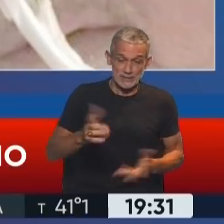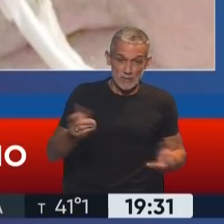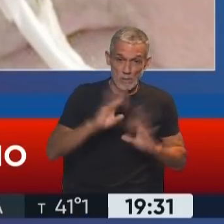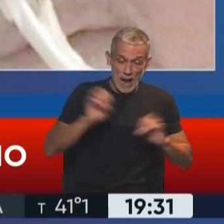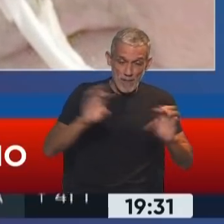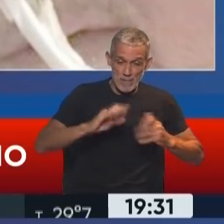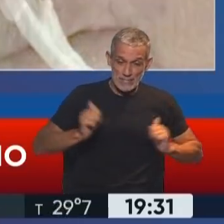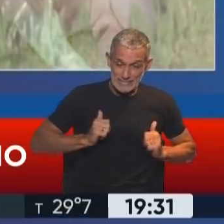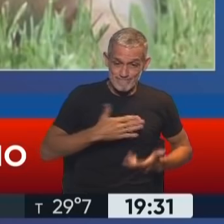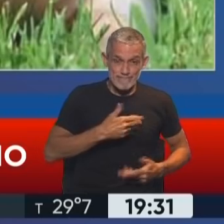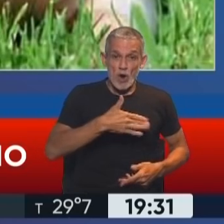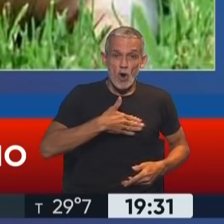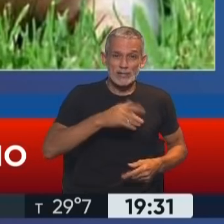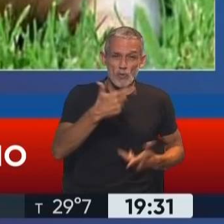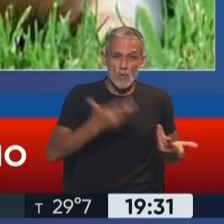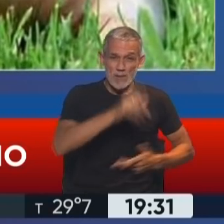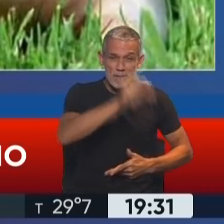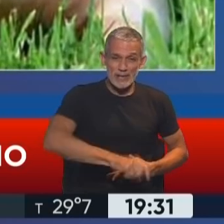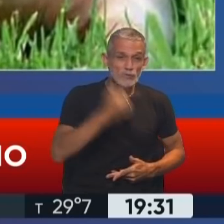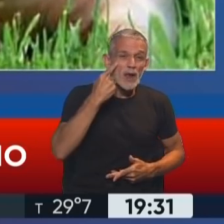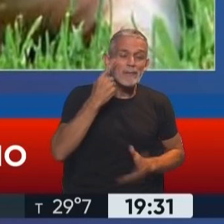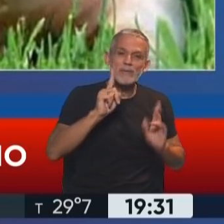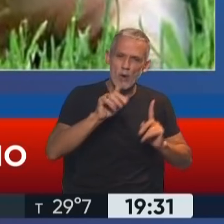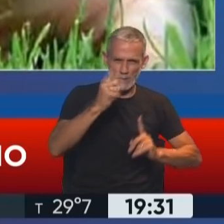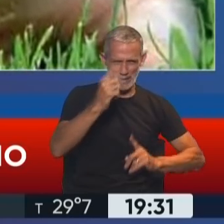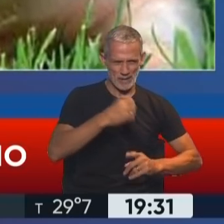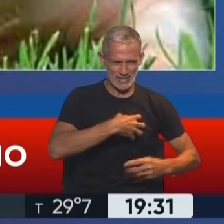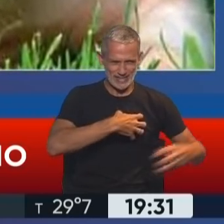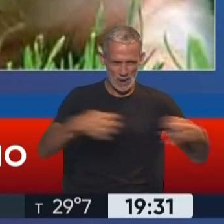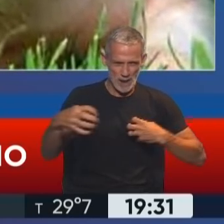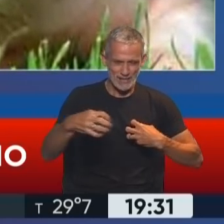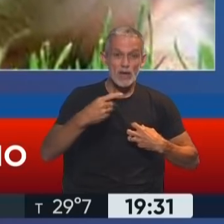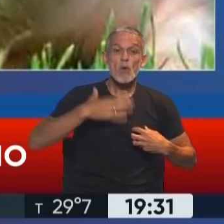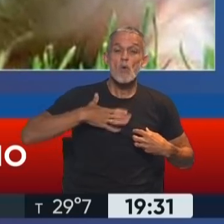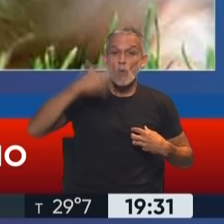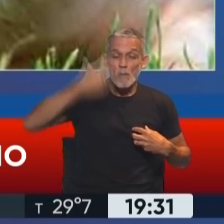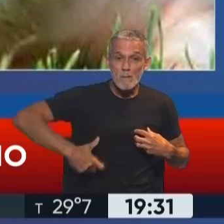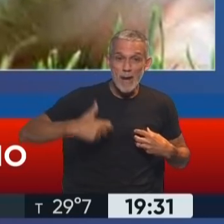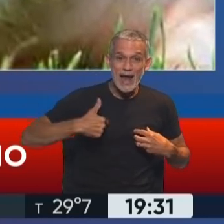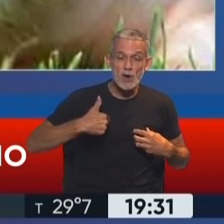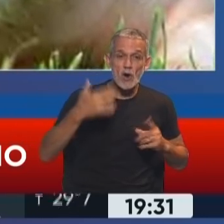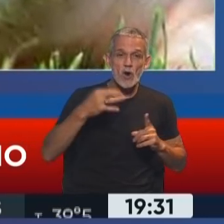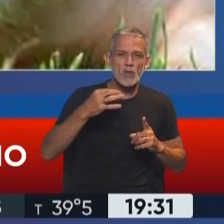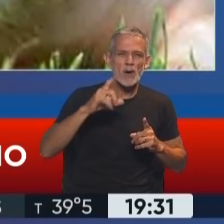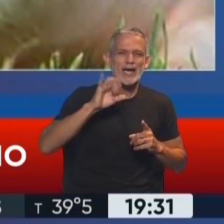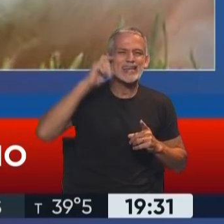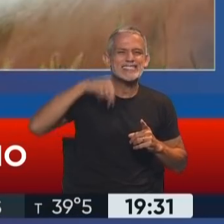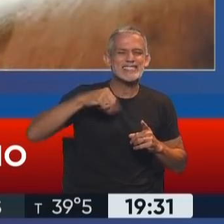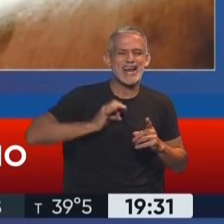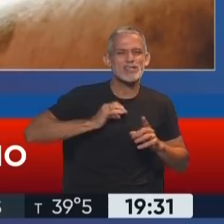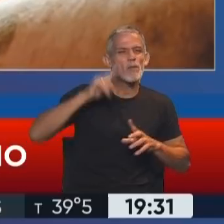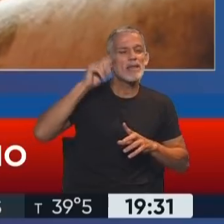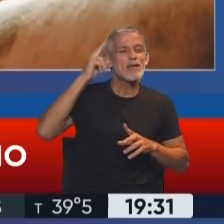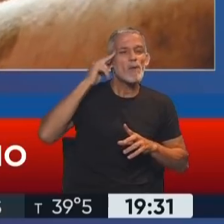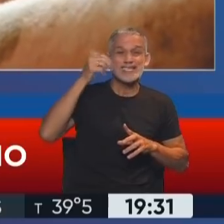y no tenía corazón de un donante vivo. Te recuerda que el primer trasplante cardíaco en un humano fue Christian Barnard en el